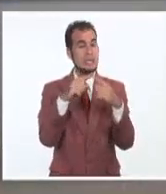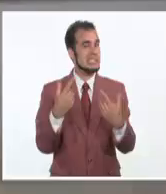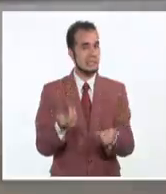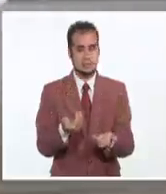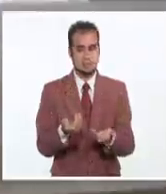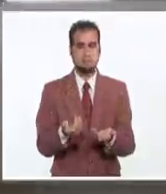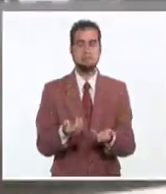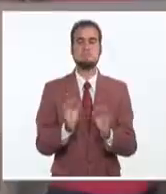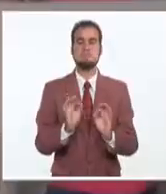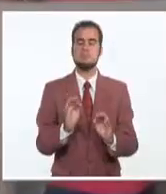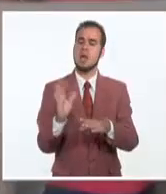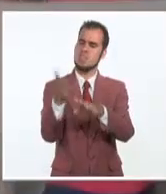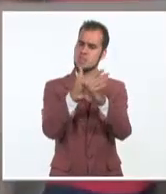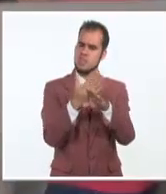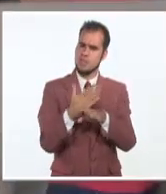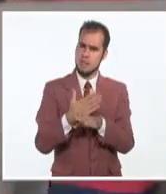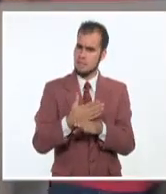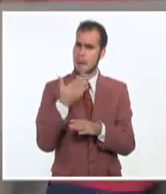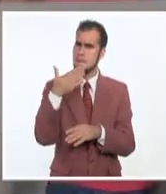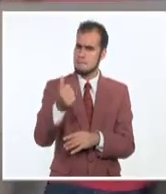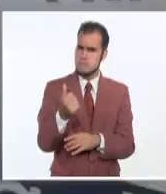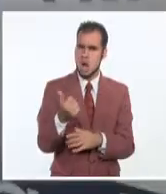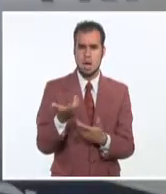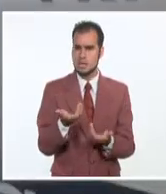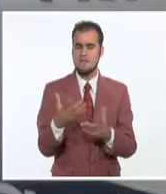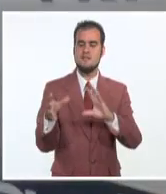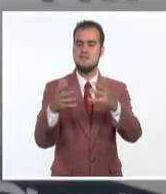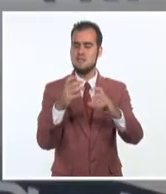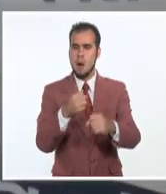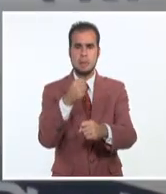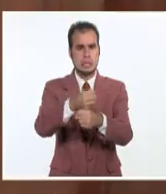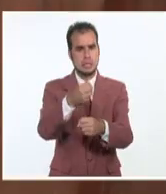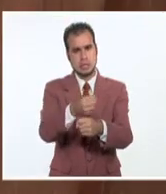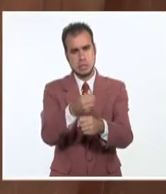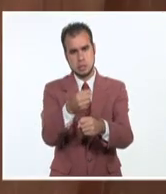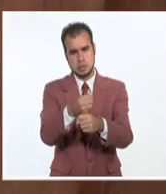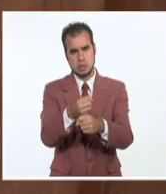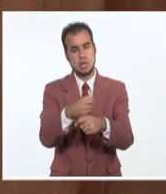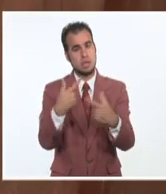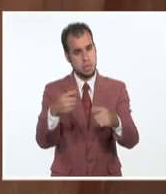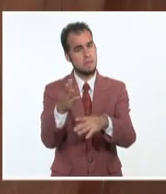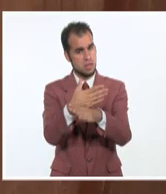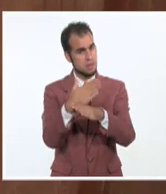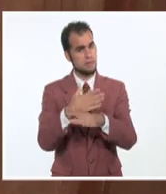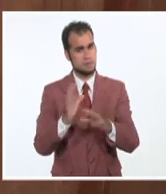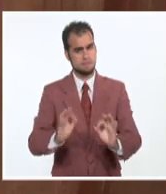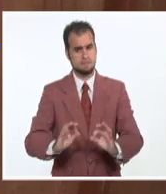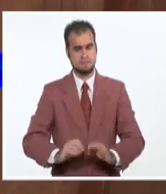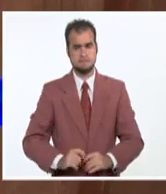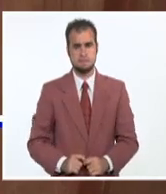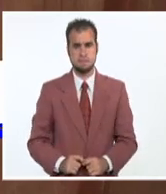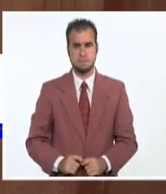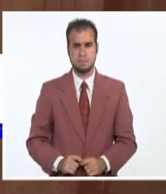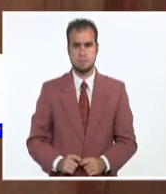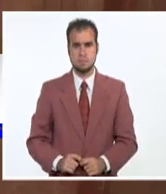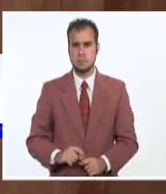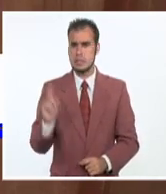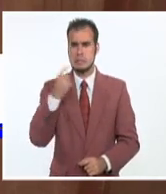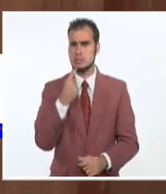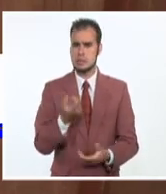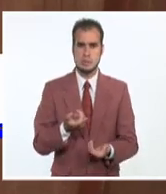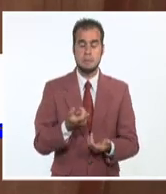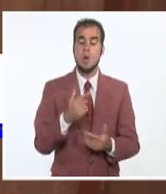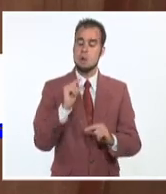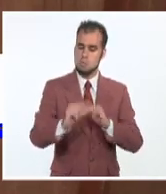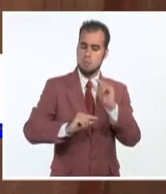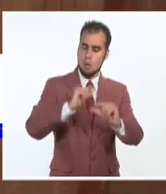reconocer, diversificar y fortalecer las diferentes formas de gestión. Y un avance sostenido, y